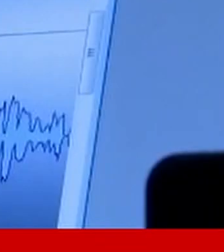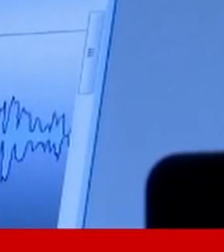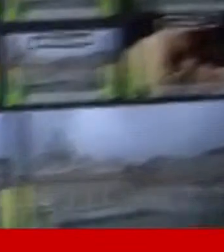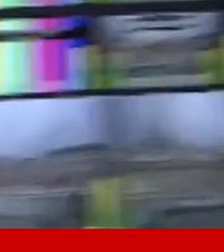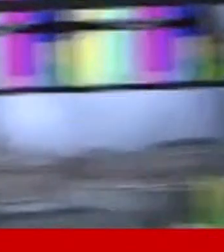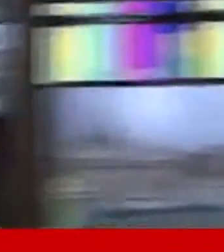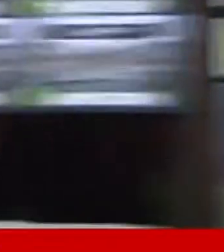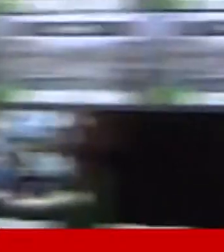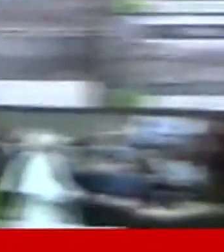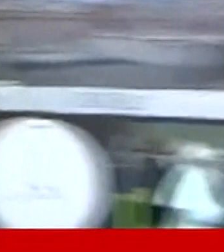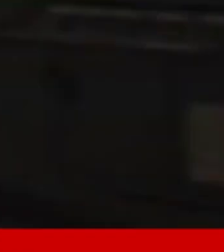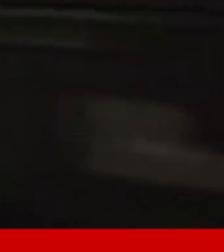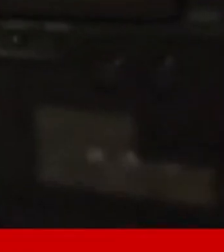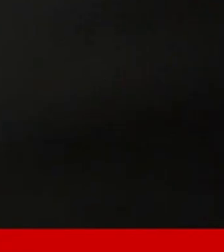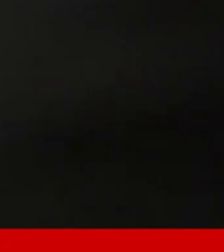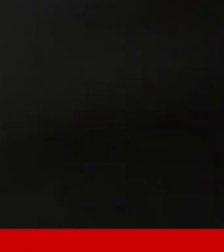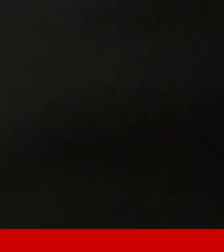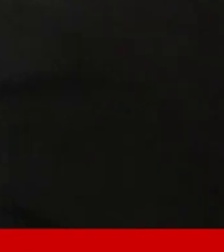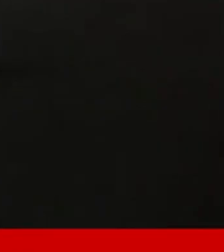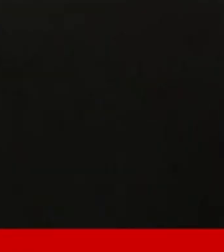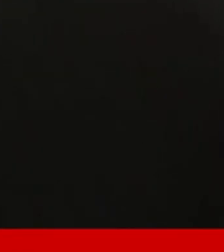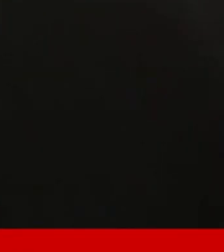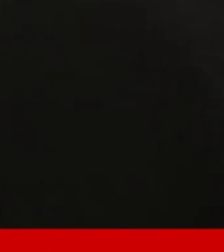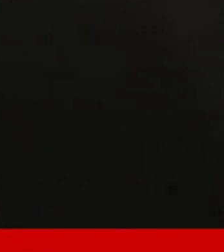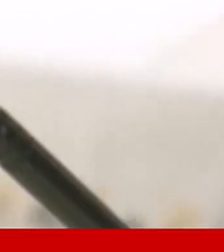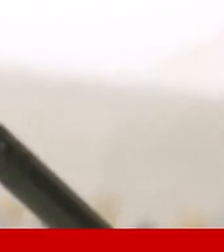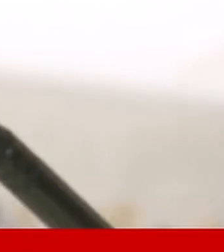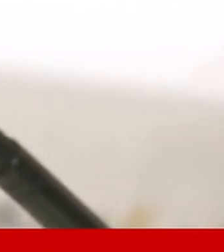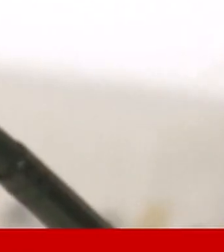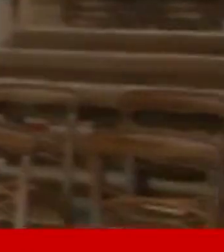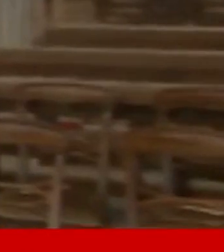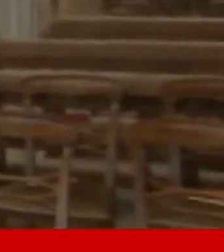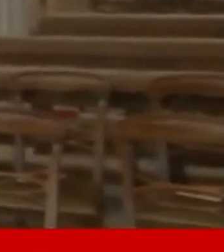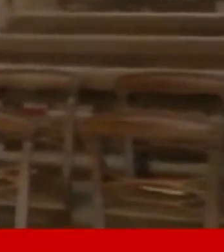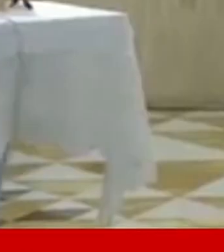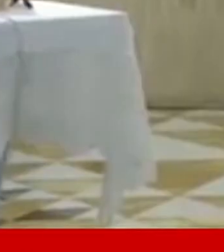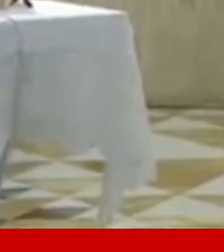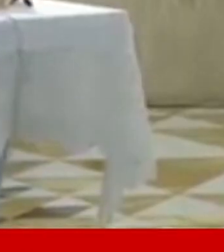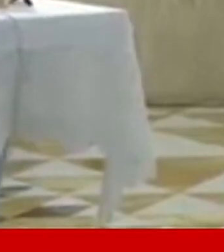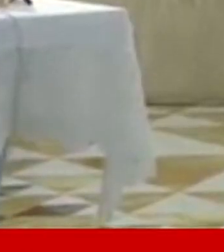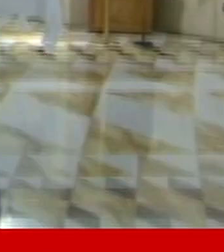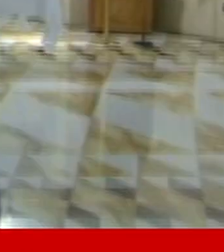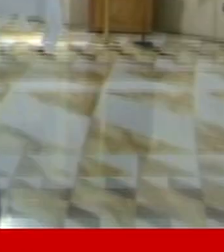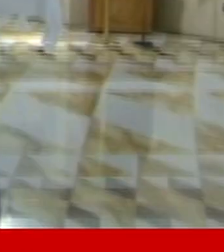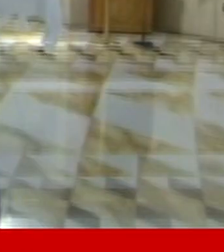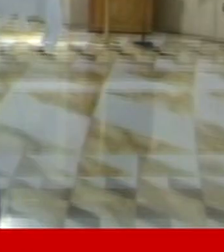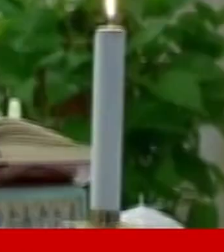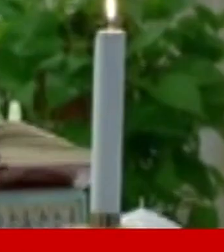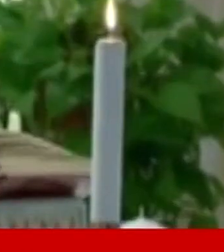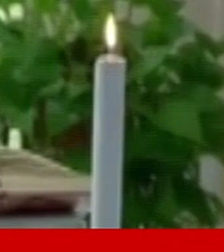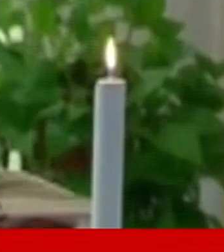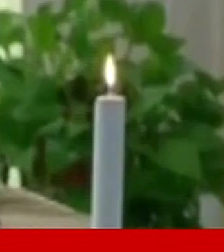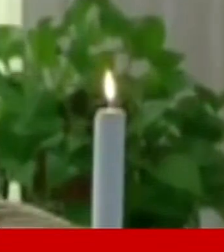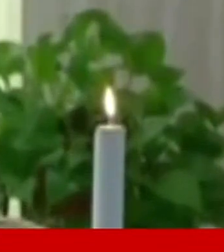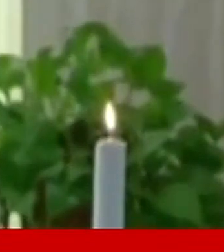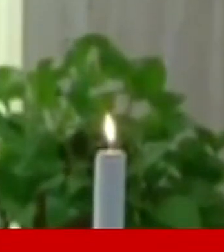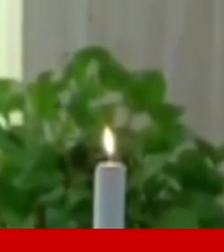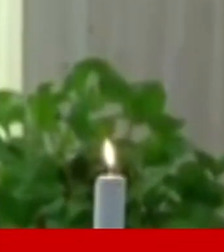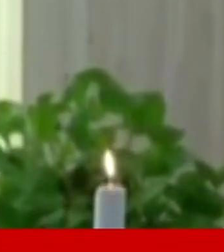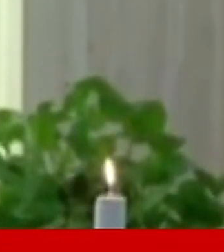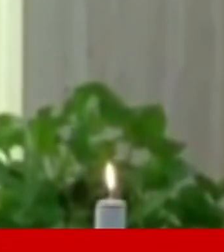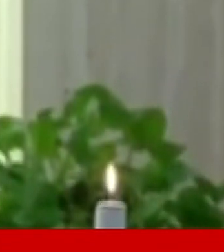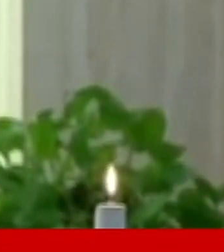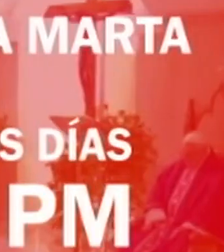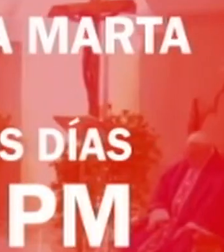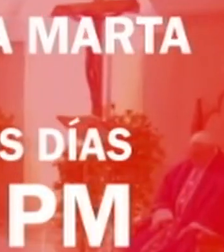La Santa Misa, oficiado por su santidad el Papa Francisco, desde la capilla de la Casa Santa Marta en el Vaticano.